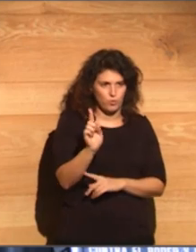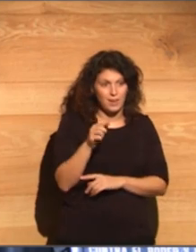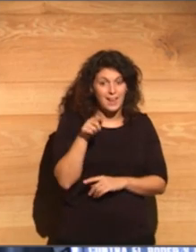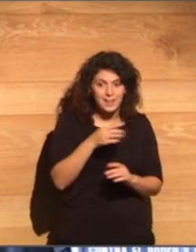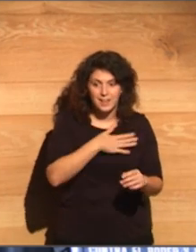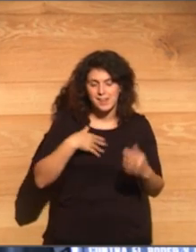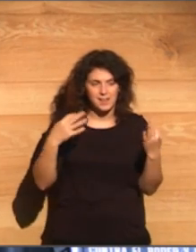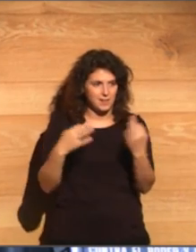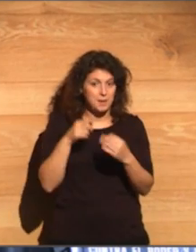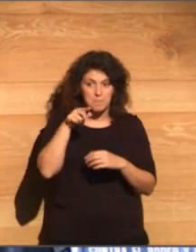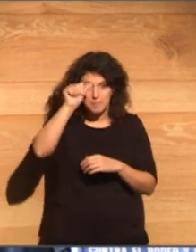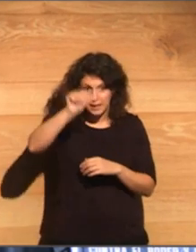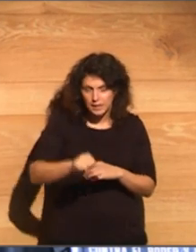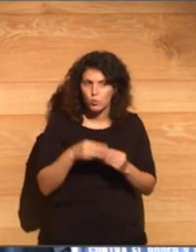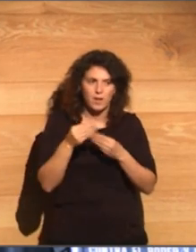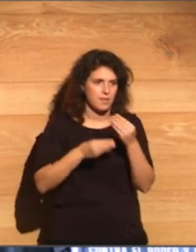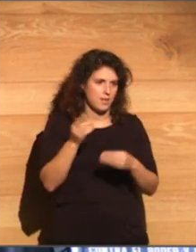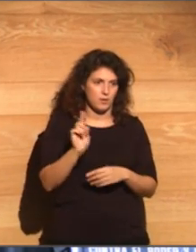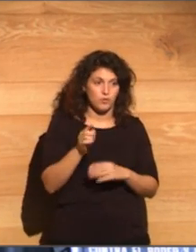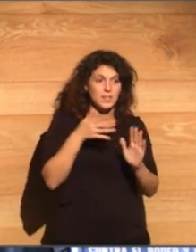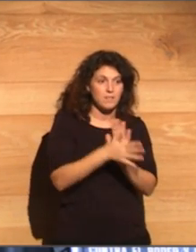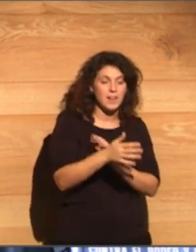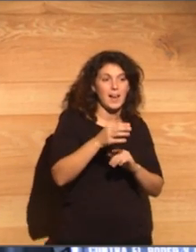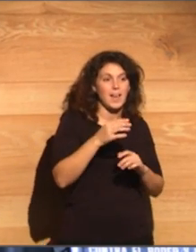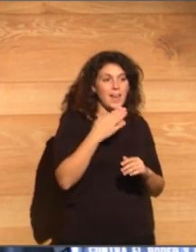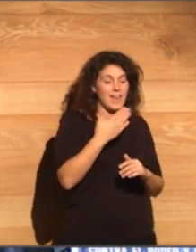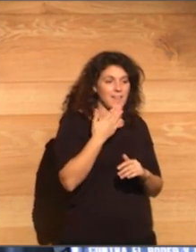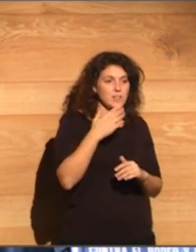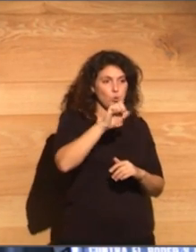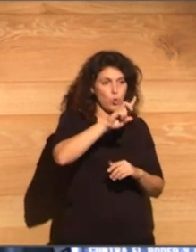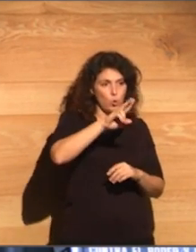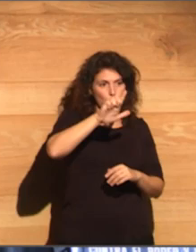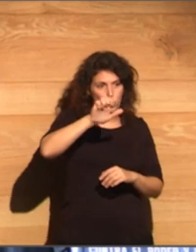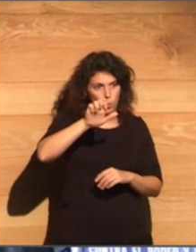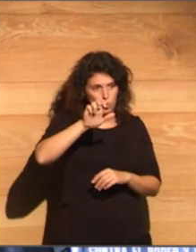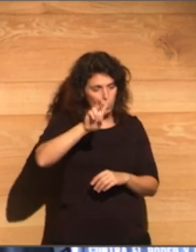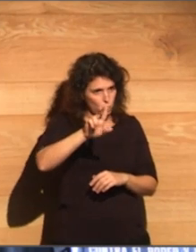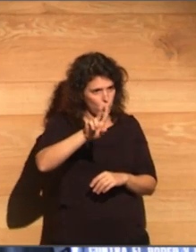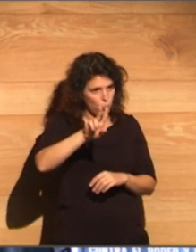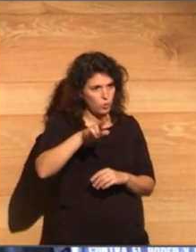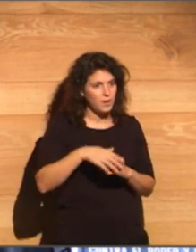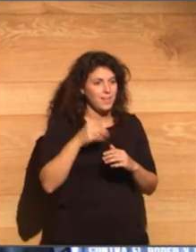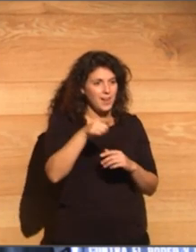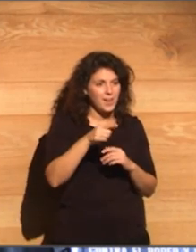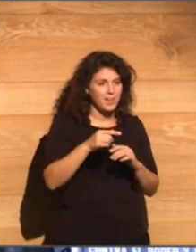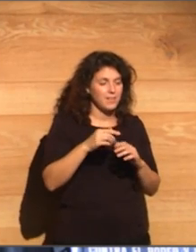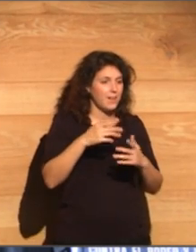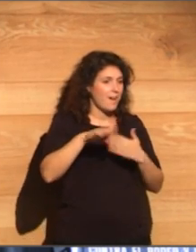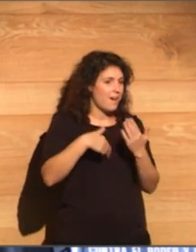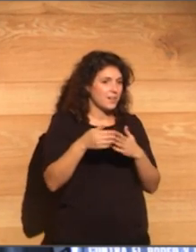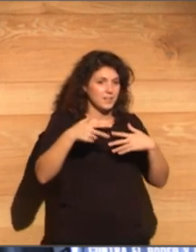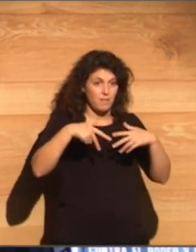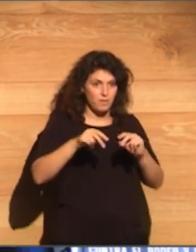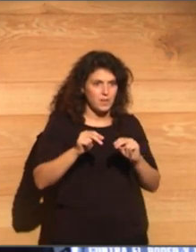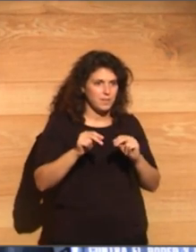es que no hiciera esa película. Él lo que quería es que hiciera Las edades de Lulú, el guión basado en la novela de Almudena Grandes, que finalmente haría Vigas